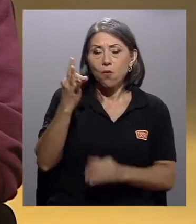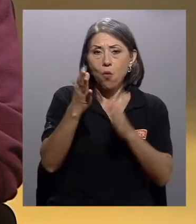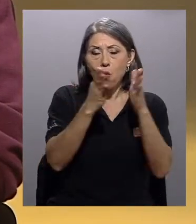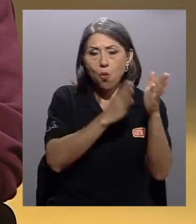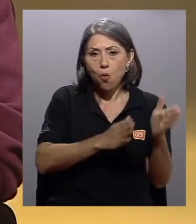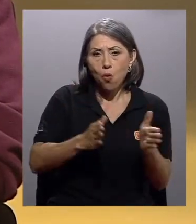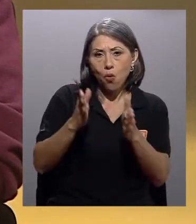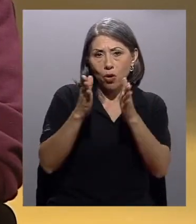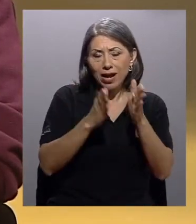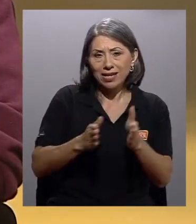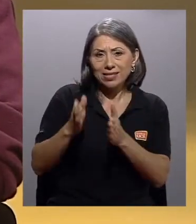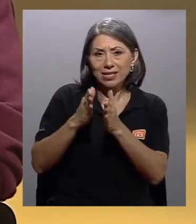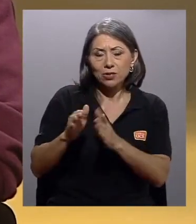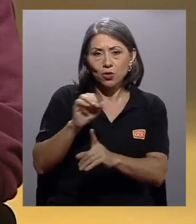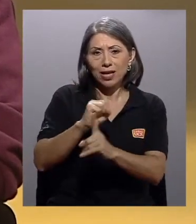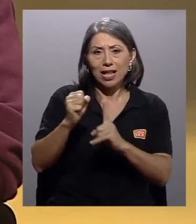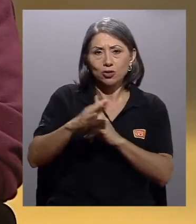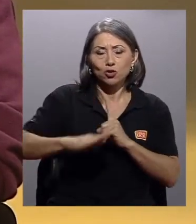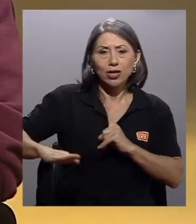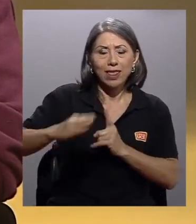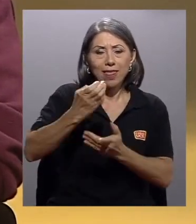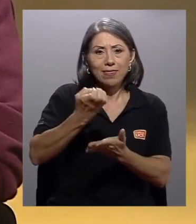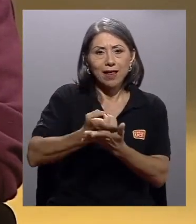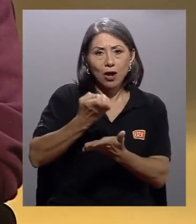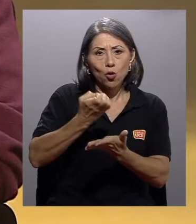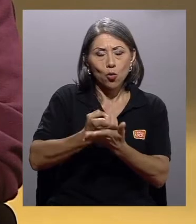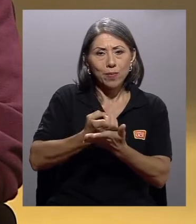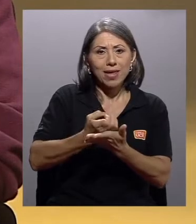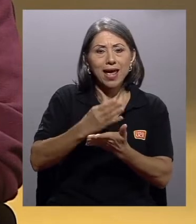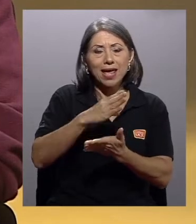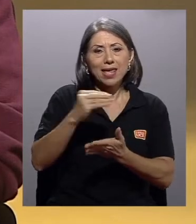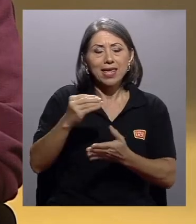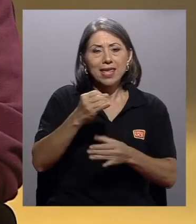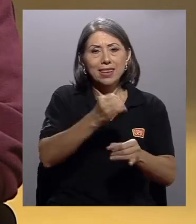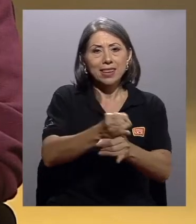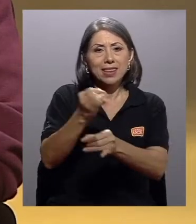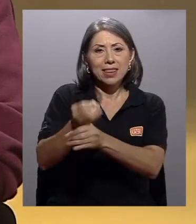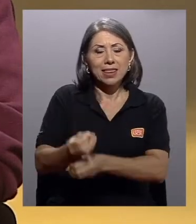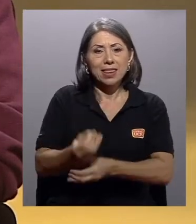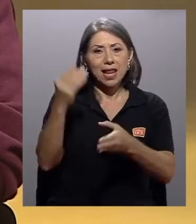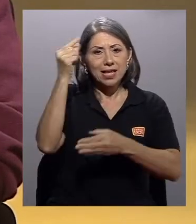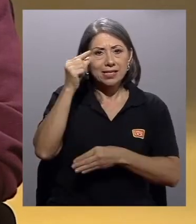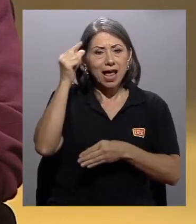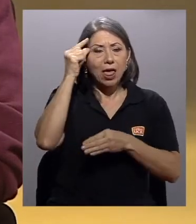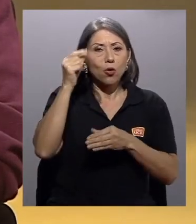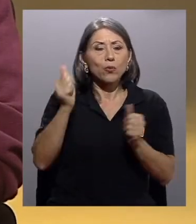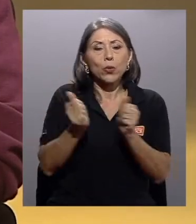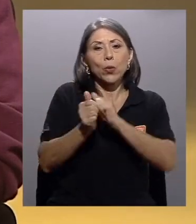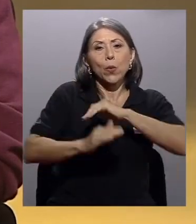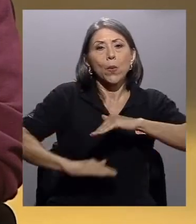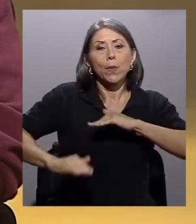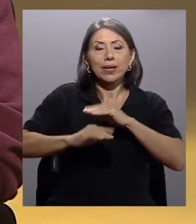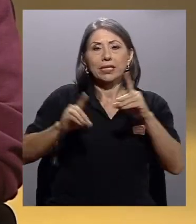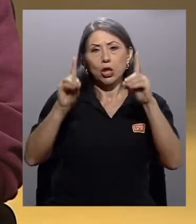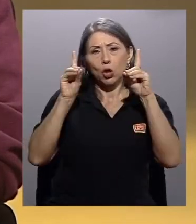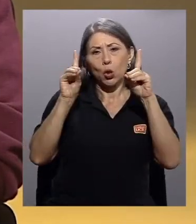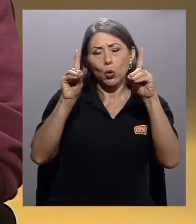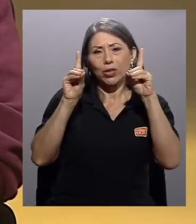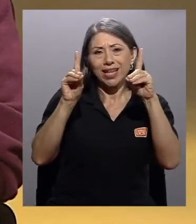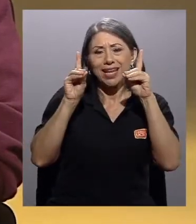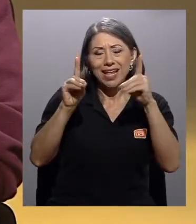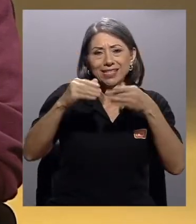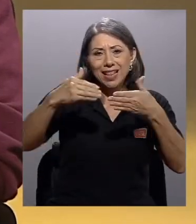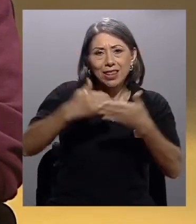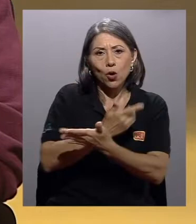de organización de la sociedad, de la economía y del Estado, a partir de las doctrinas del